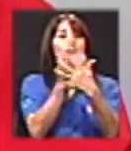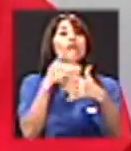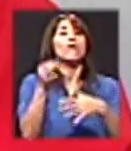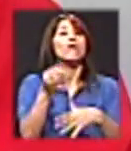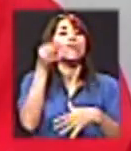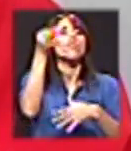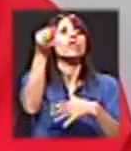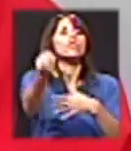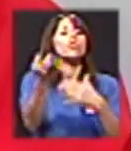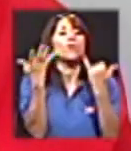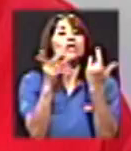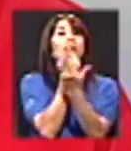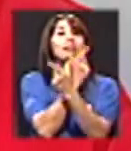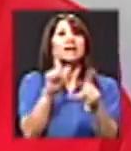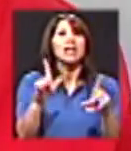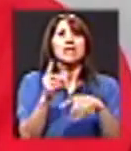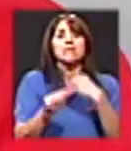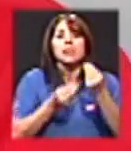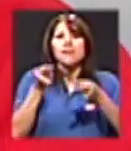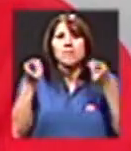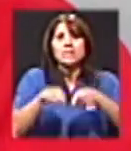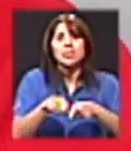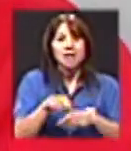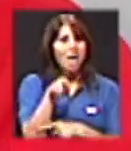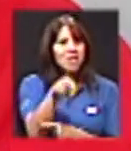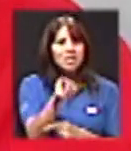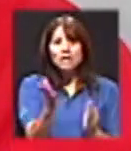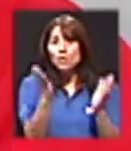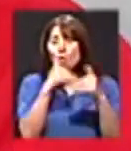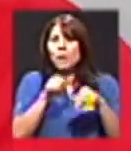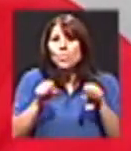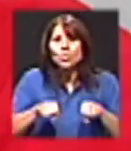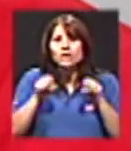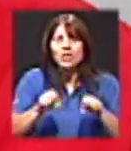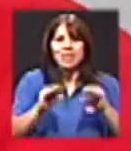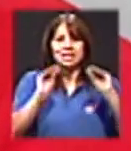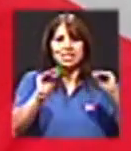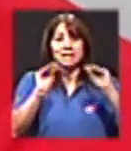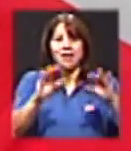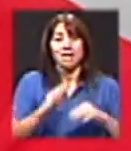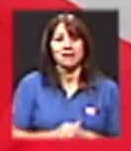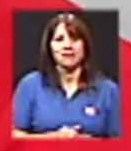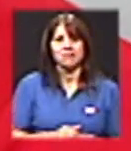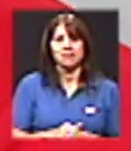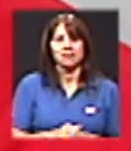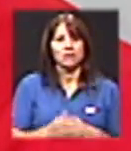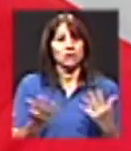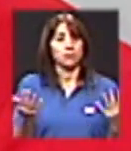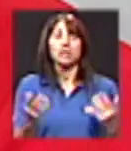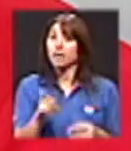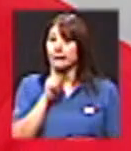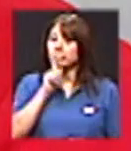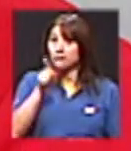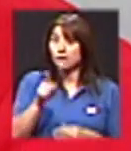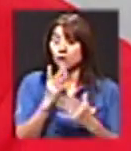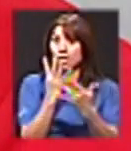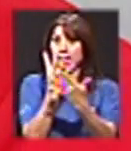ahí? Ahí no hay posibilidades de enseñar, o sea, serían limitadísimas las posibilidades de que porque es cierto, en las cárceles se